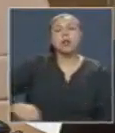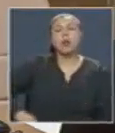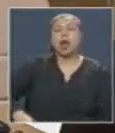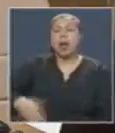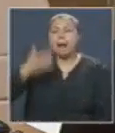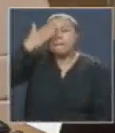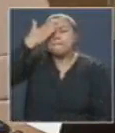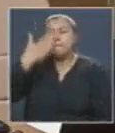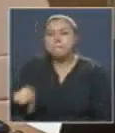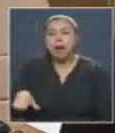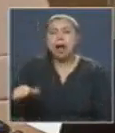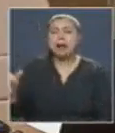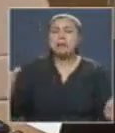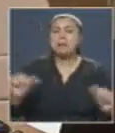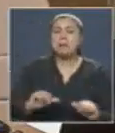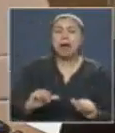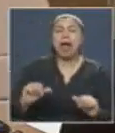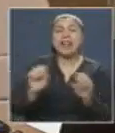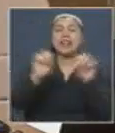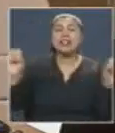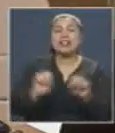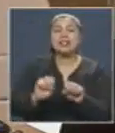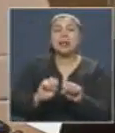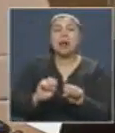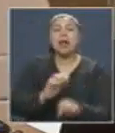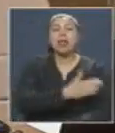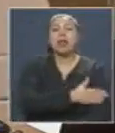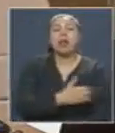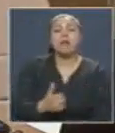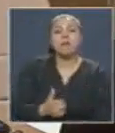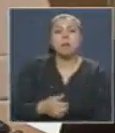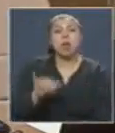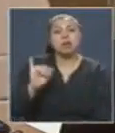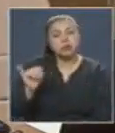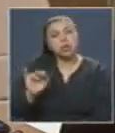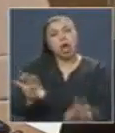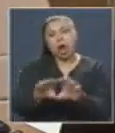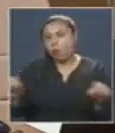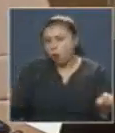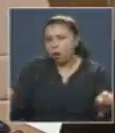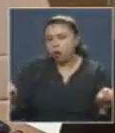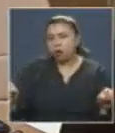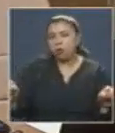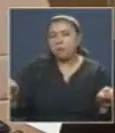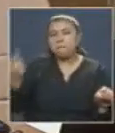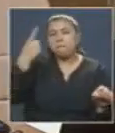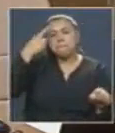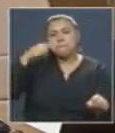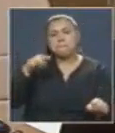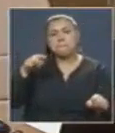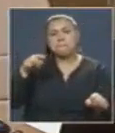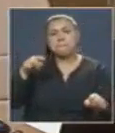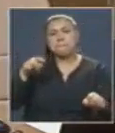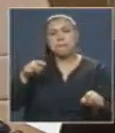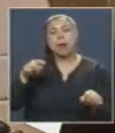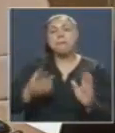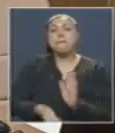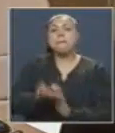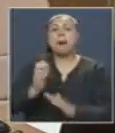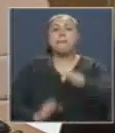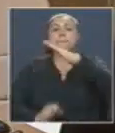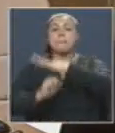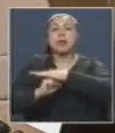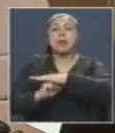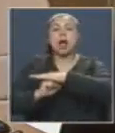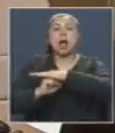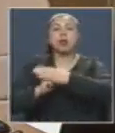pésimas condiciones bajo el sistema de AFP. Estamos de acuerdo, por cierto, en aumentar el pilar solidario y